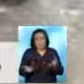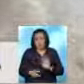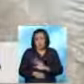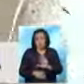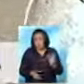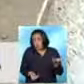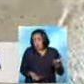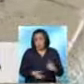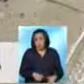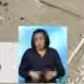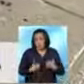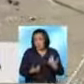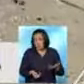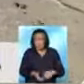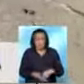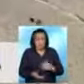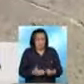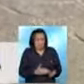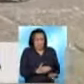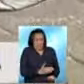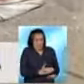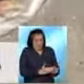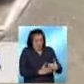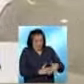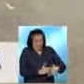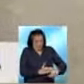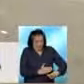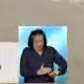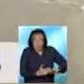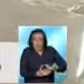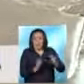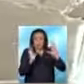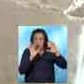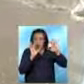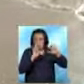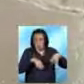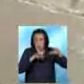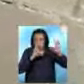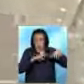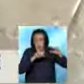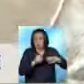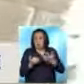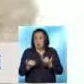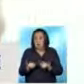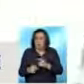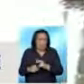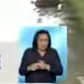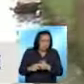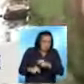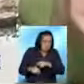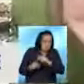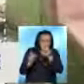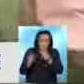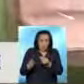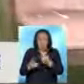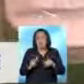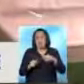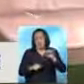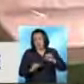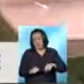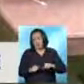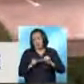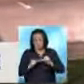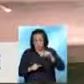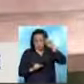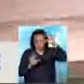su vida cotidiana. Toda la madrugada ha estado lloviendo, ahorita ha parado un poco, pero el agua pues sigue cayendo,